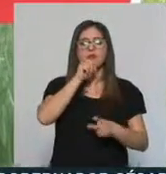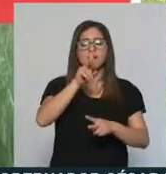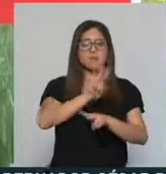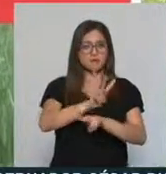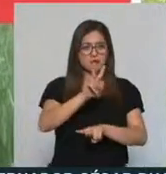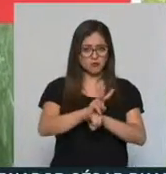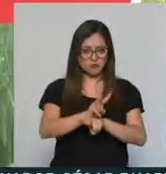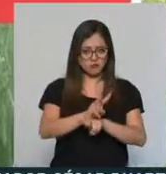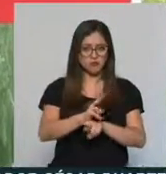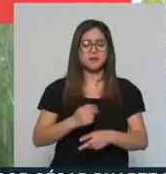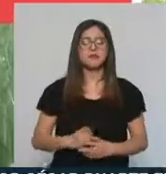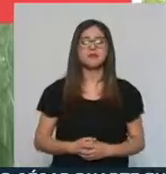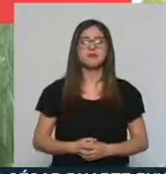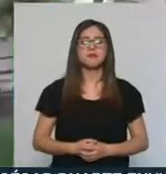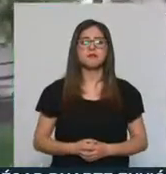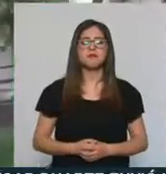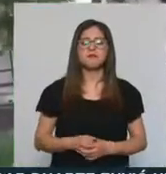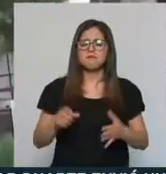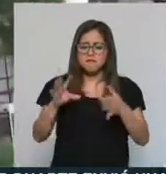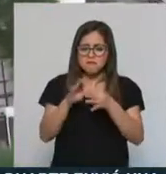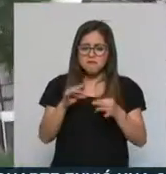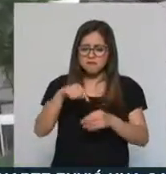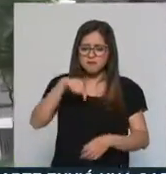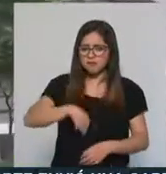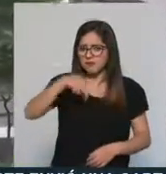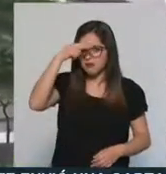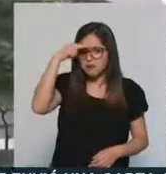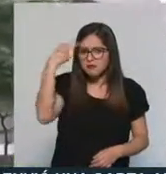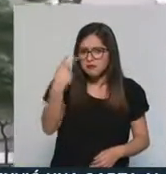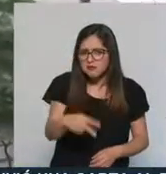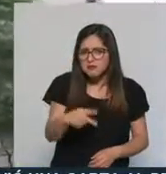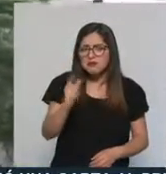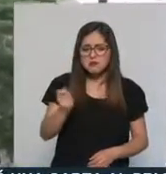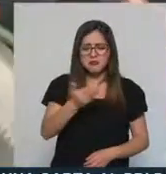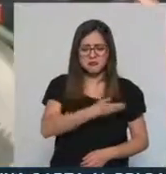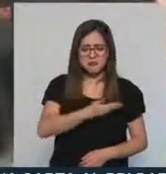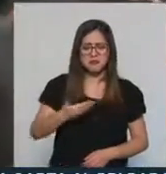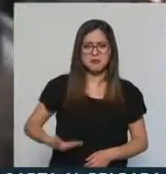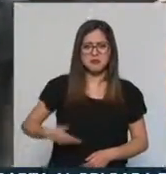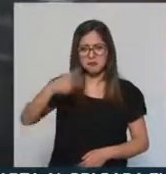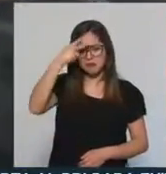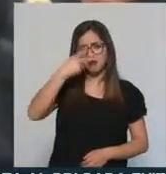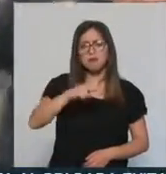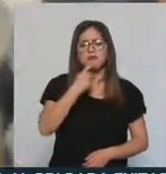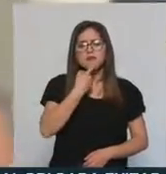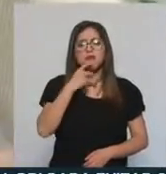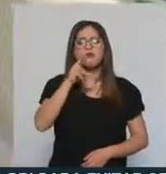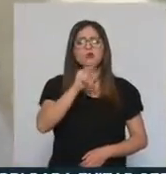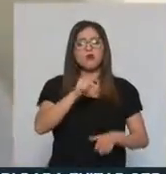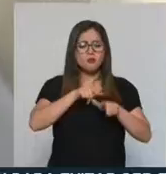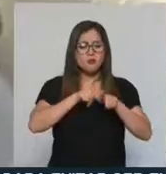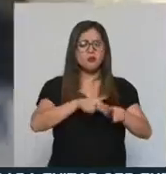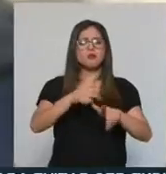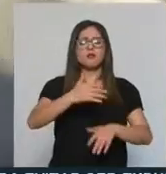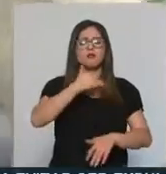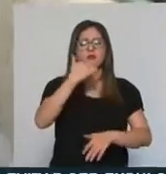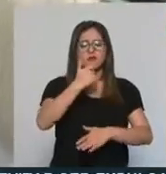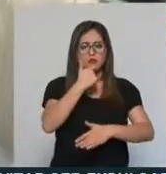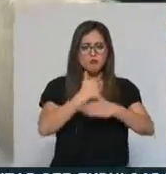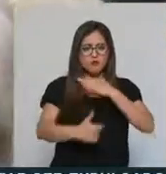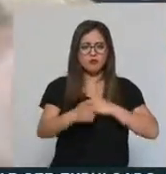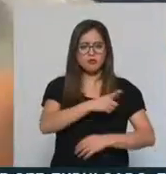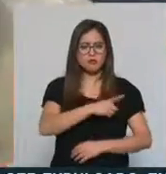Hablando particularmente de nuestro país, sin duda alguna el presidente López Obrador, con su campaña anticorrupción, estaría obligado